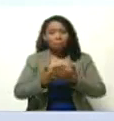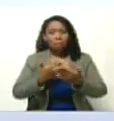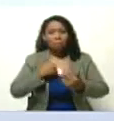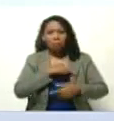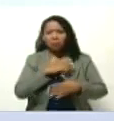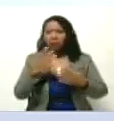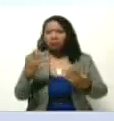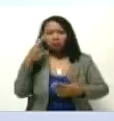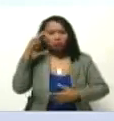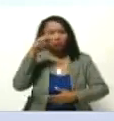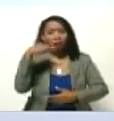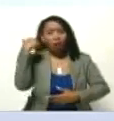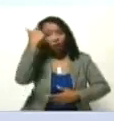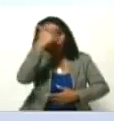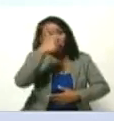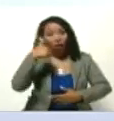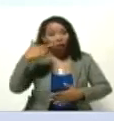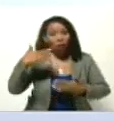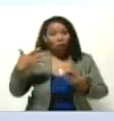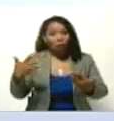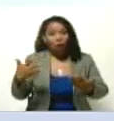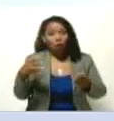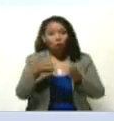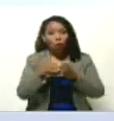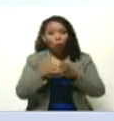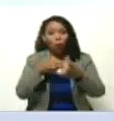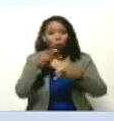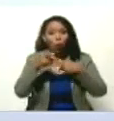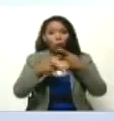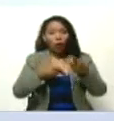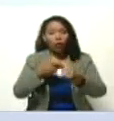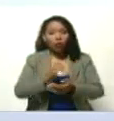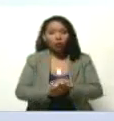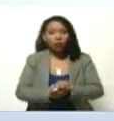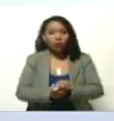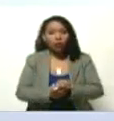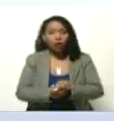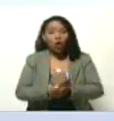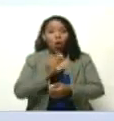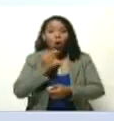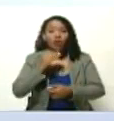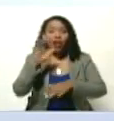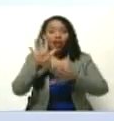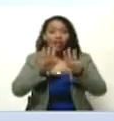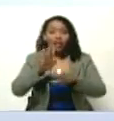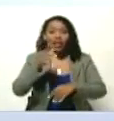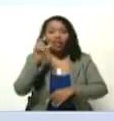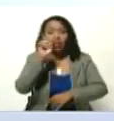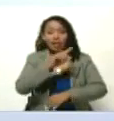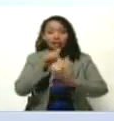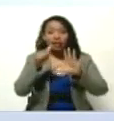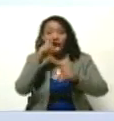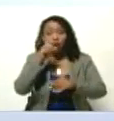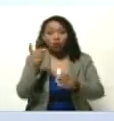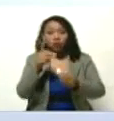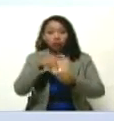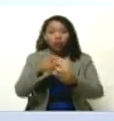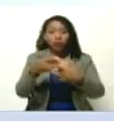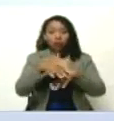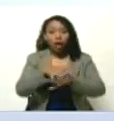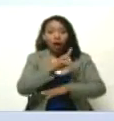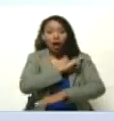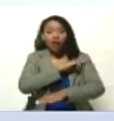nosotros ver la cara del partido en los jóvenes de 15, 16 años que se incorporan como jefe de